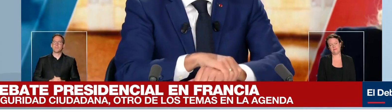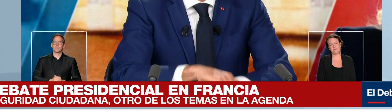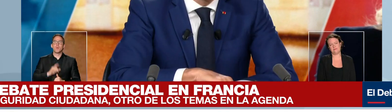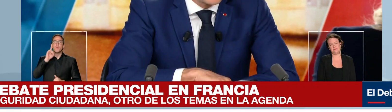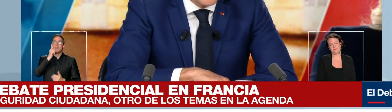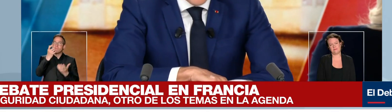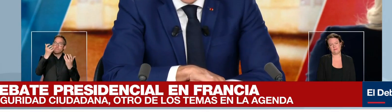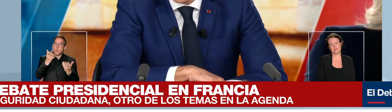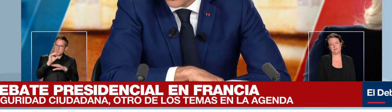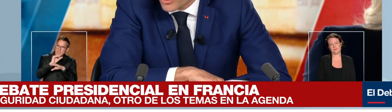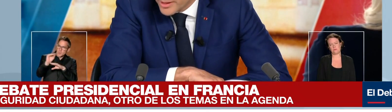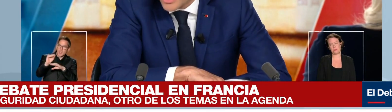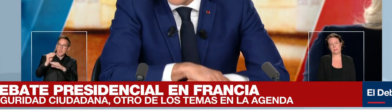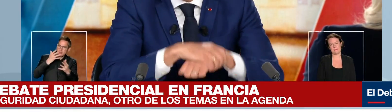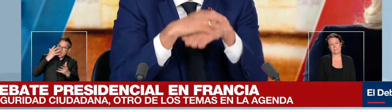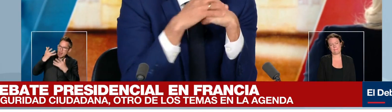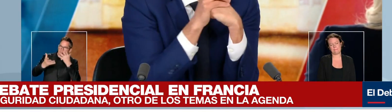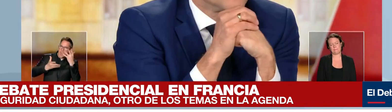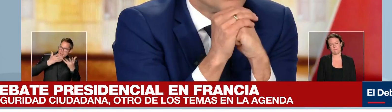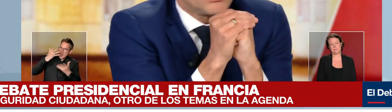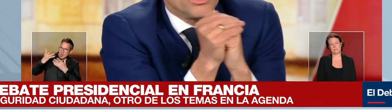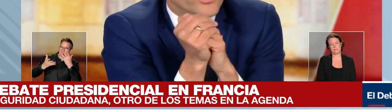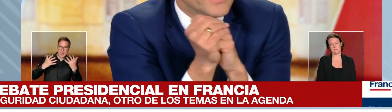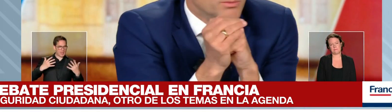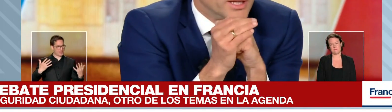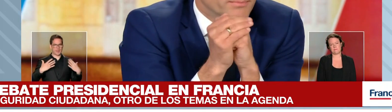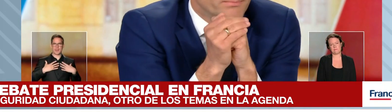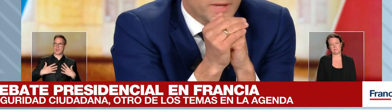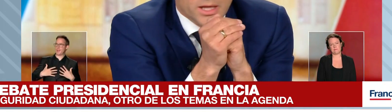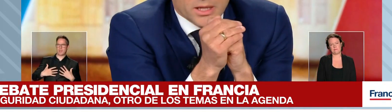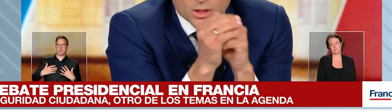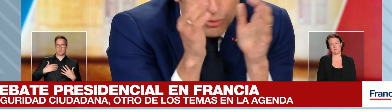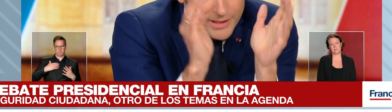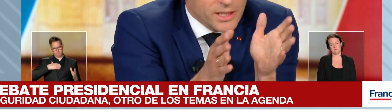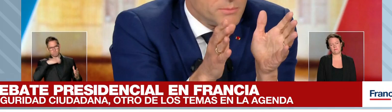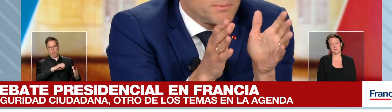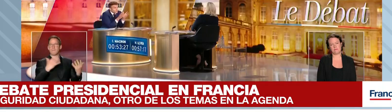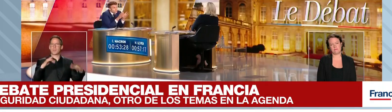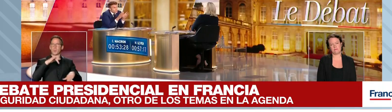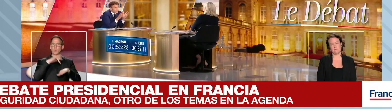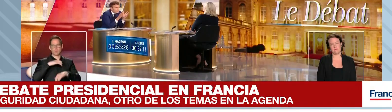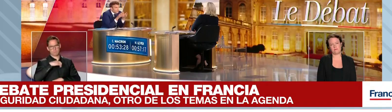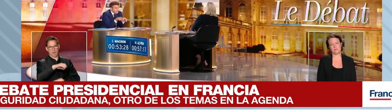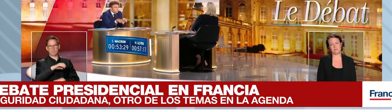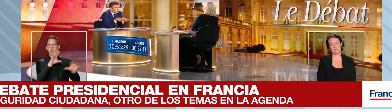Porque no se puede hacer seguridad con palabras y con posturas. Se hace con medios. Y creamos 10.000 puestos de